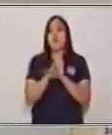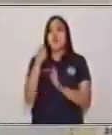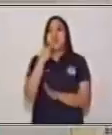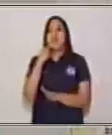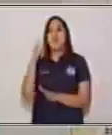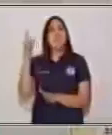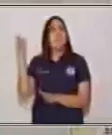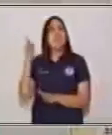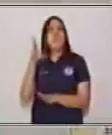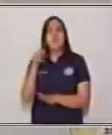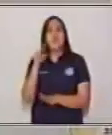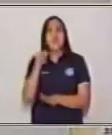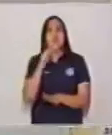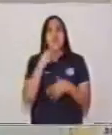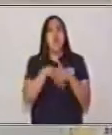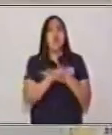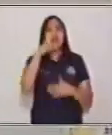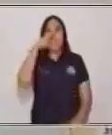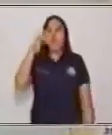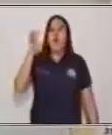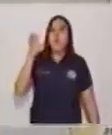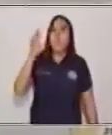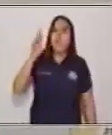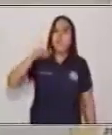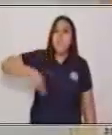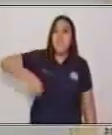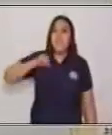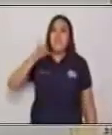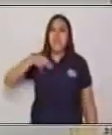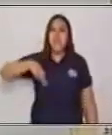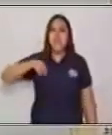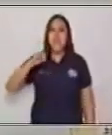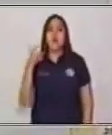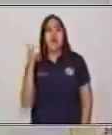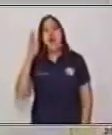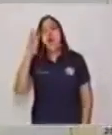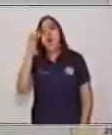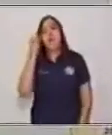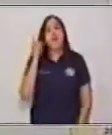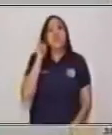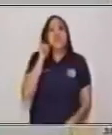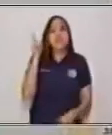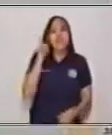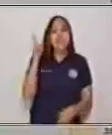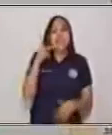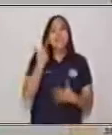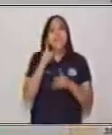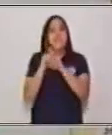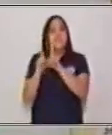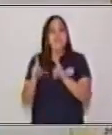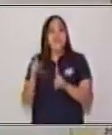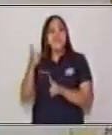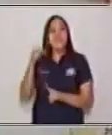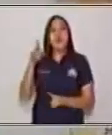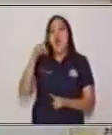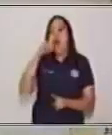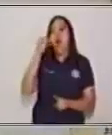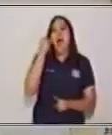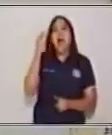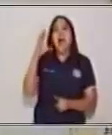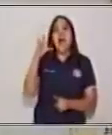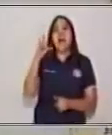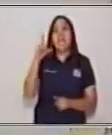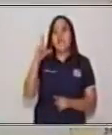artículo. Por ende es un modificador directo y madres es un núcleo. Excelente. En el mes de